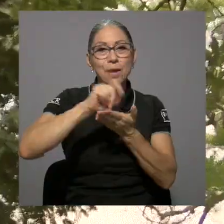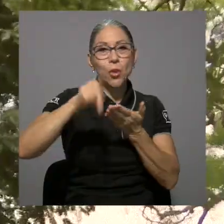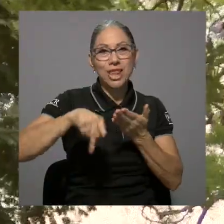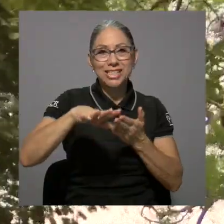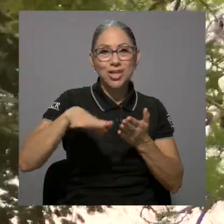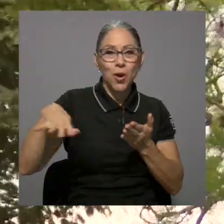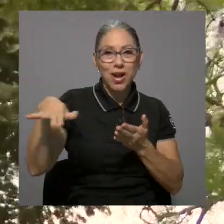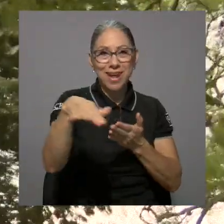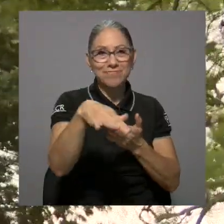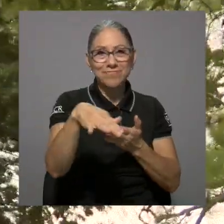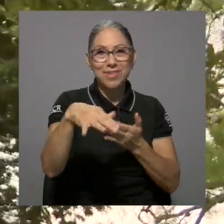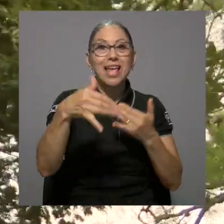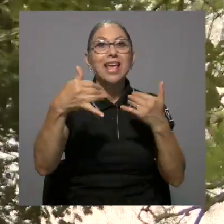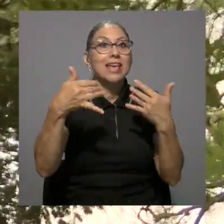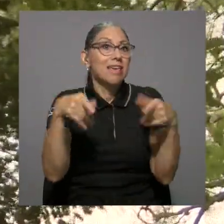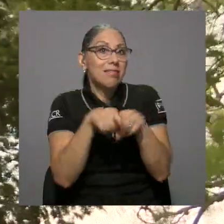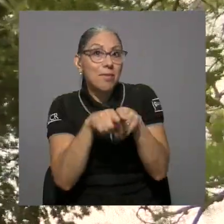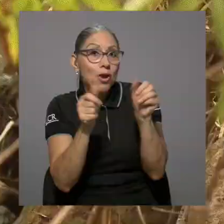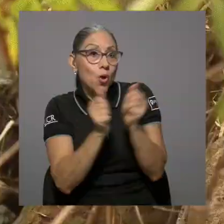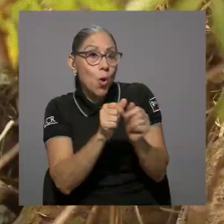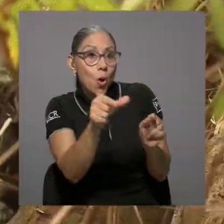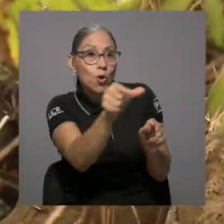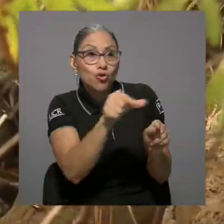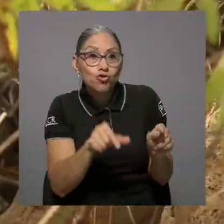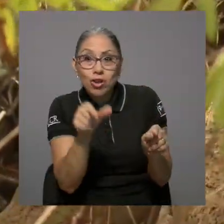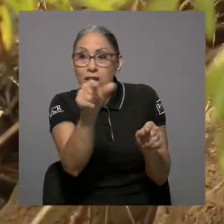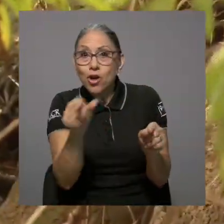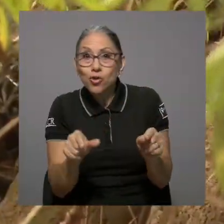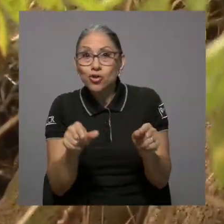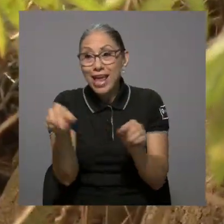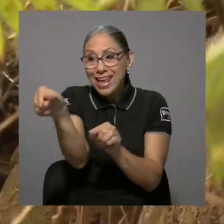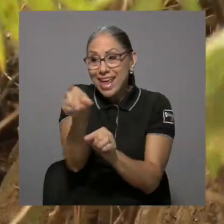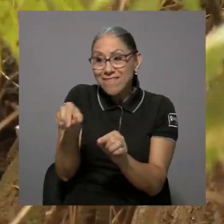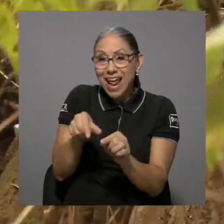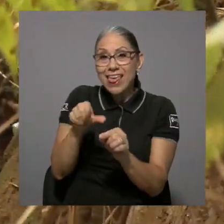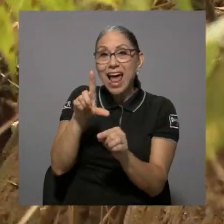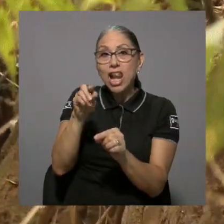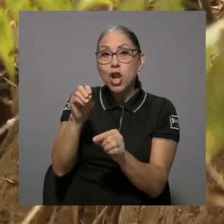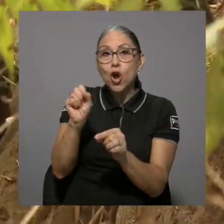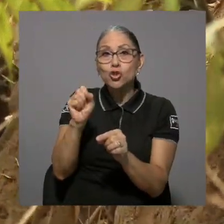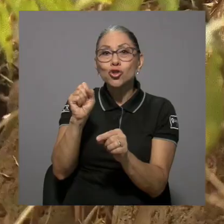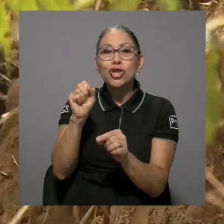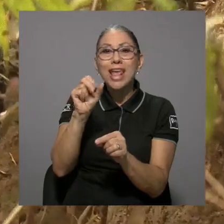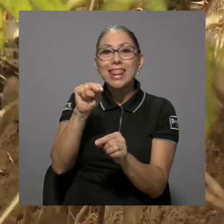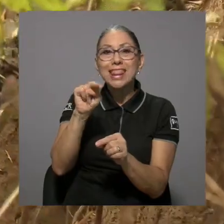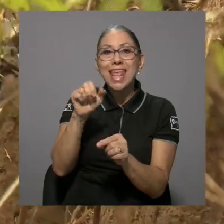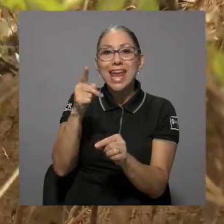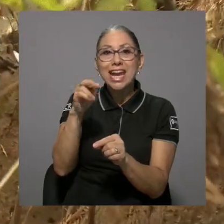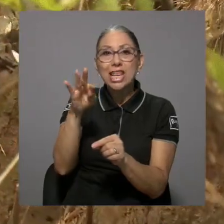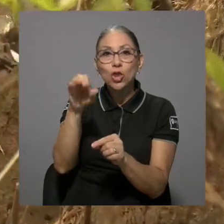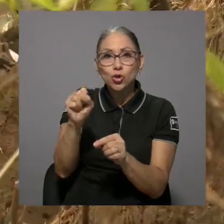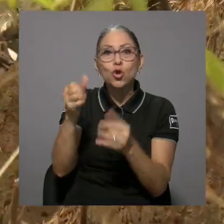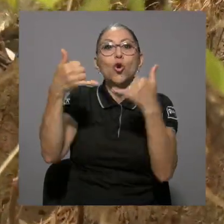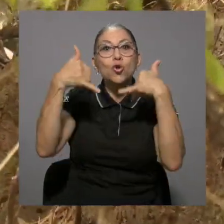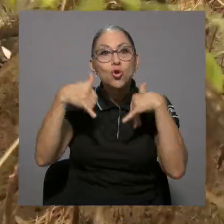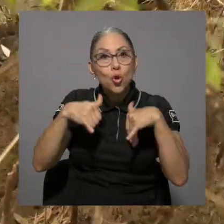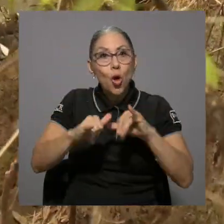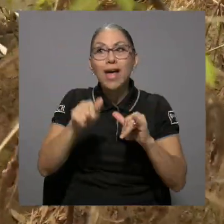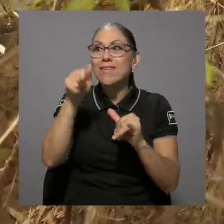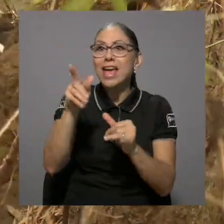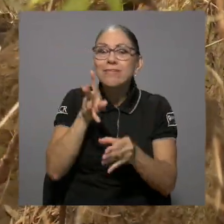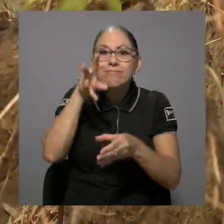Y todavía, insisto, a la par de los ríos, de la quebrada de los Negritos, todavía se resguarda mucho de esa